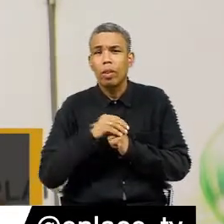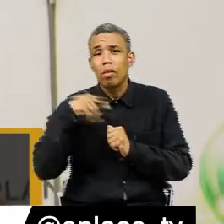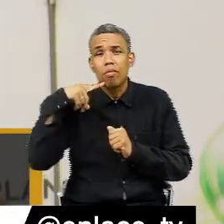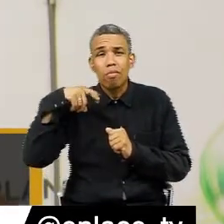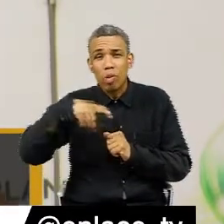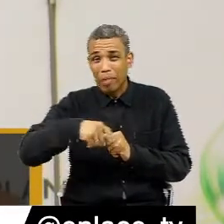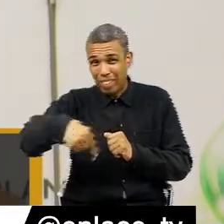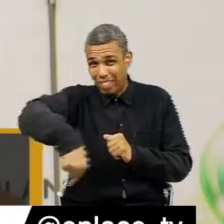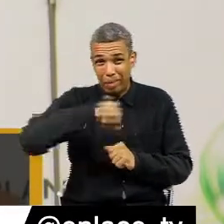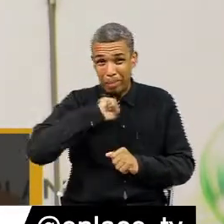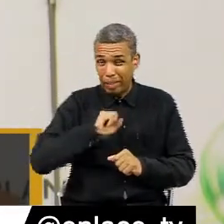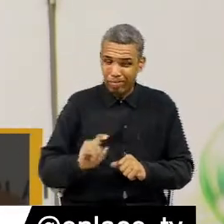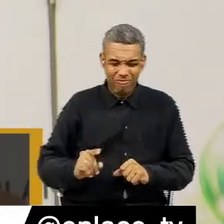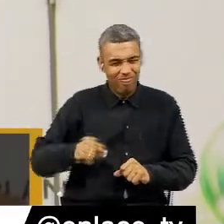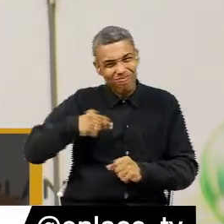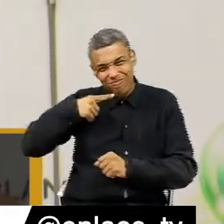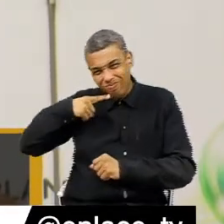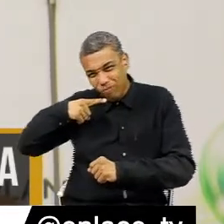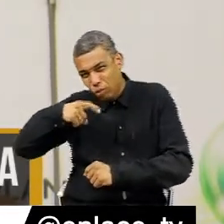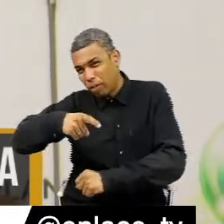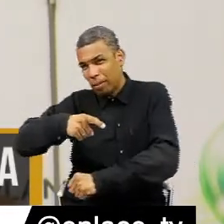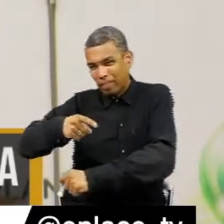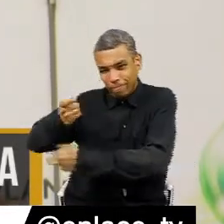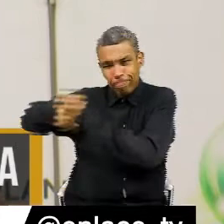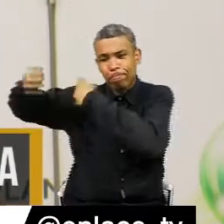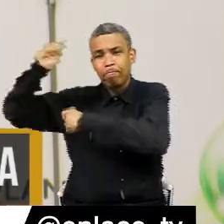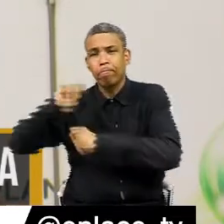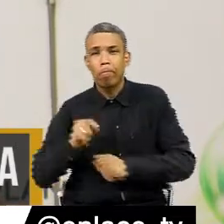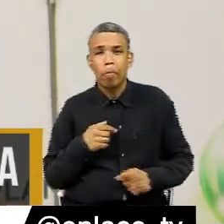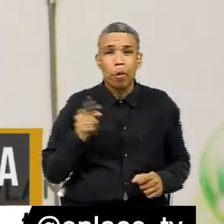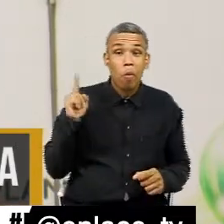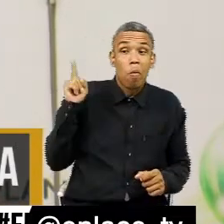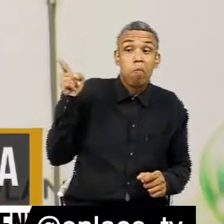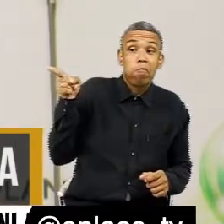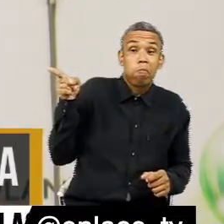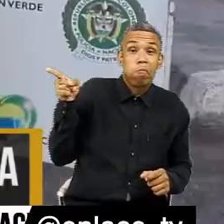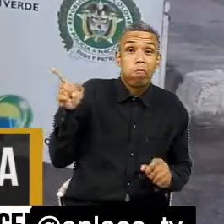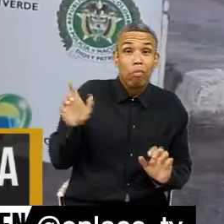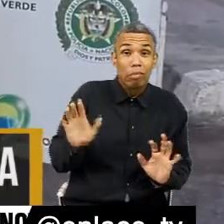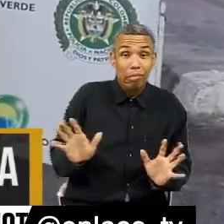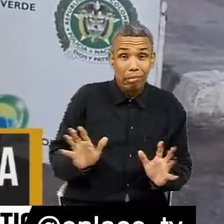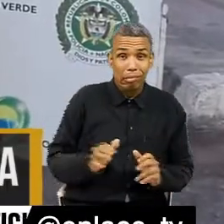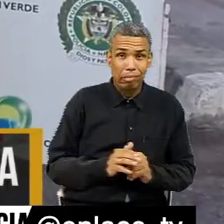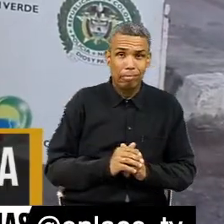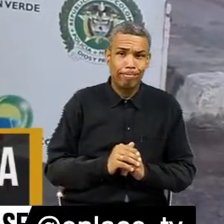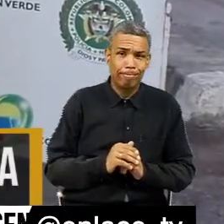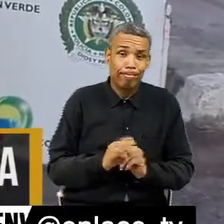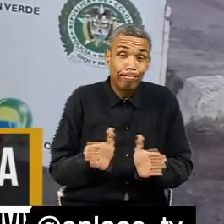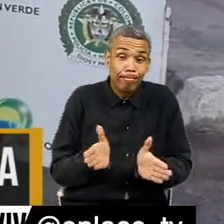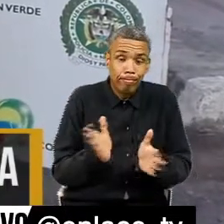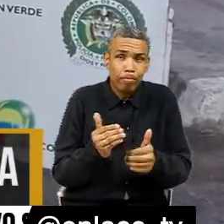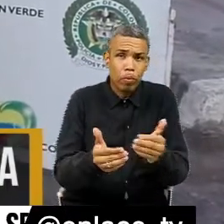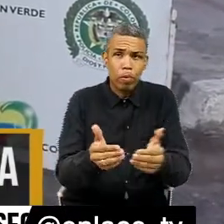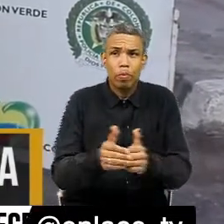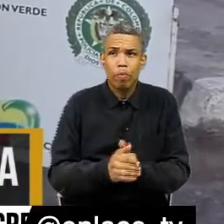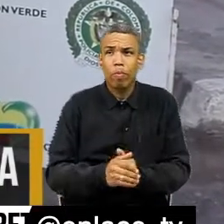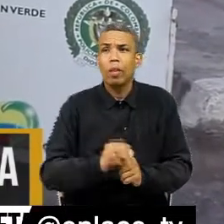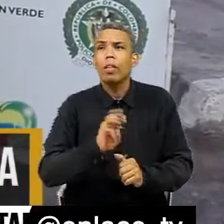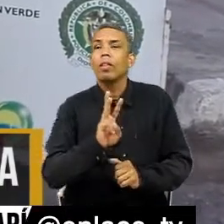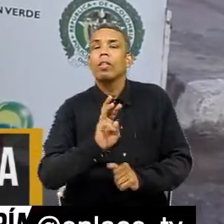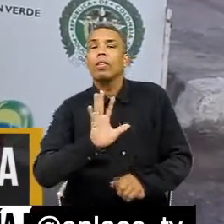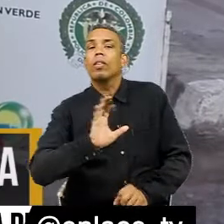Bucaramanga, en donde ya pues allí tiene un pronóstico reservado como tal. El hombre de 35 años de edad, quien ya no convivía